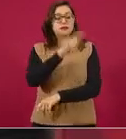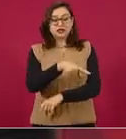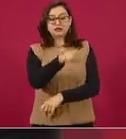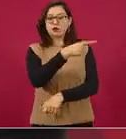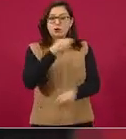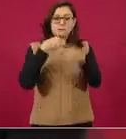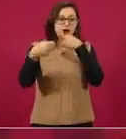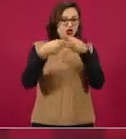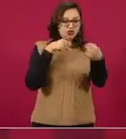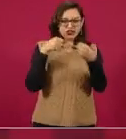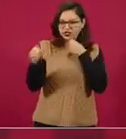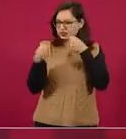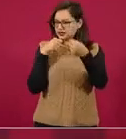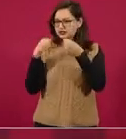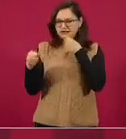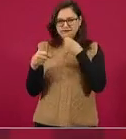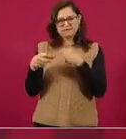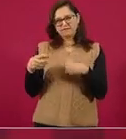un rol,